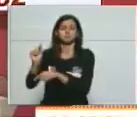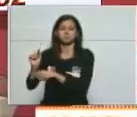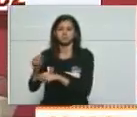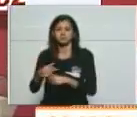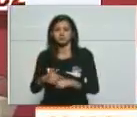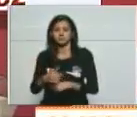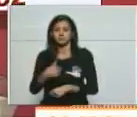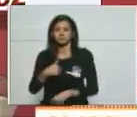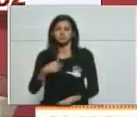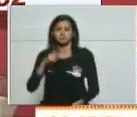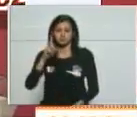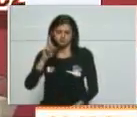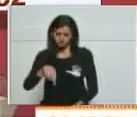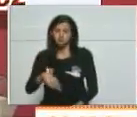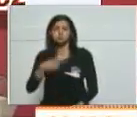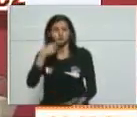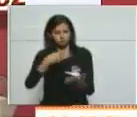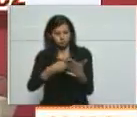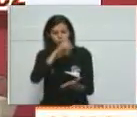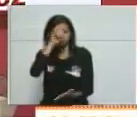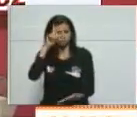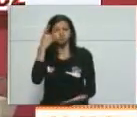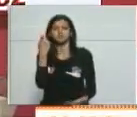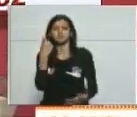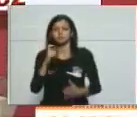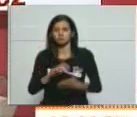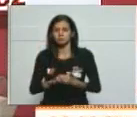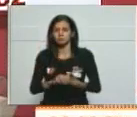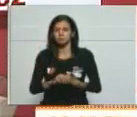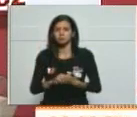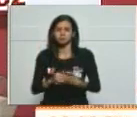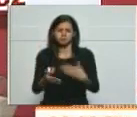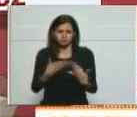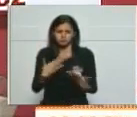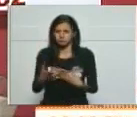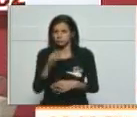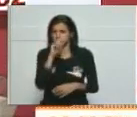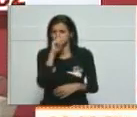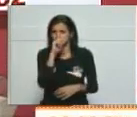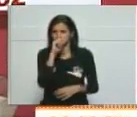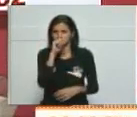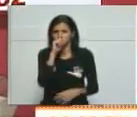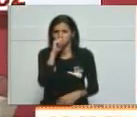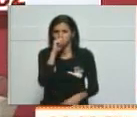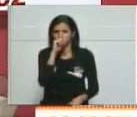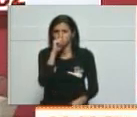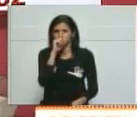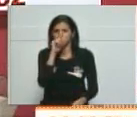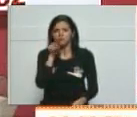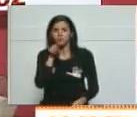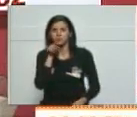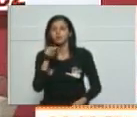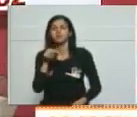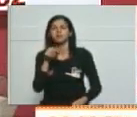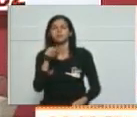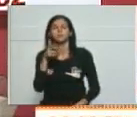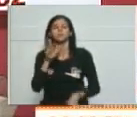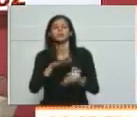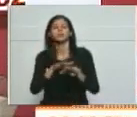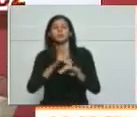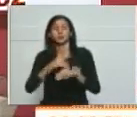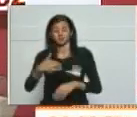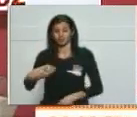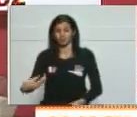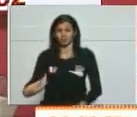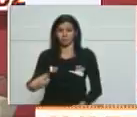a mí, que no soy importante, pero métame ahí, que la causa de la muerte de Juan Carlos Pernalete sí fue producto del impacto de una bomba lacrimógena,